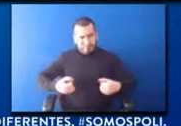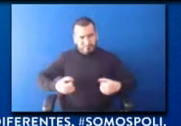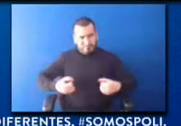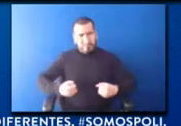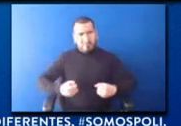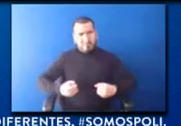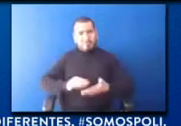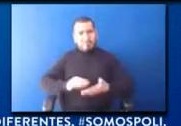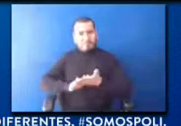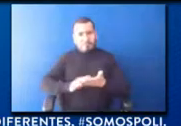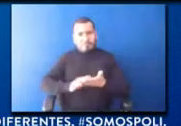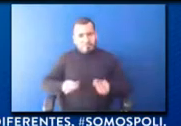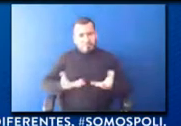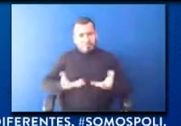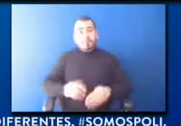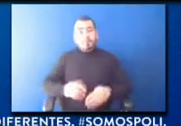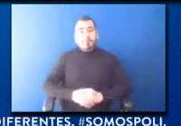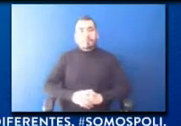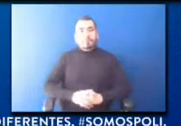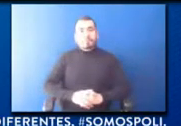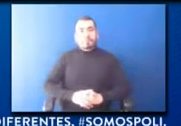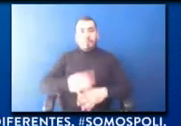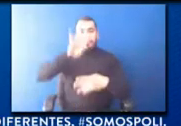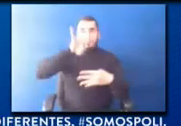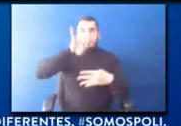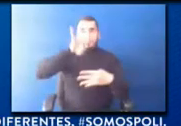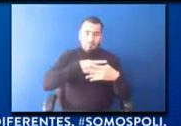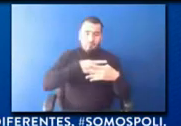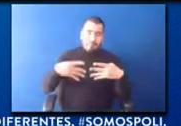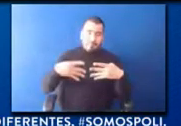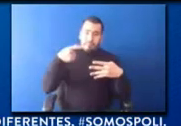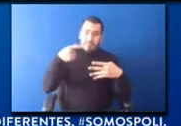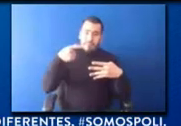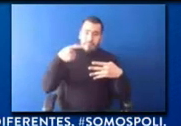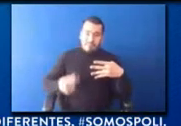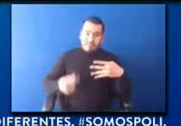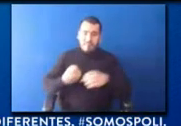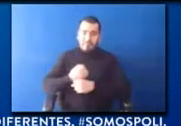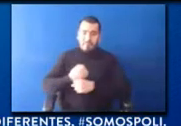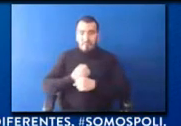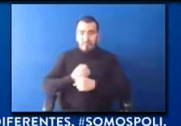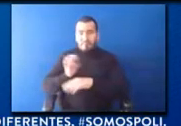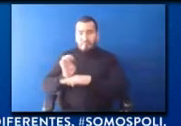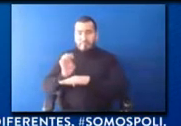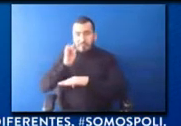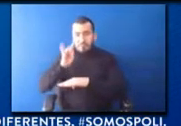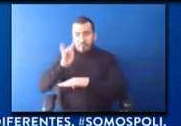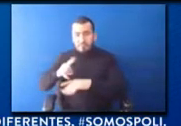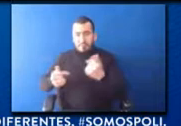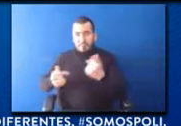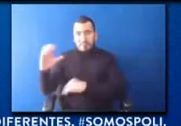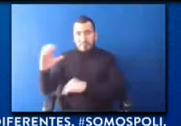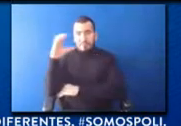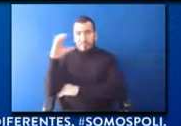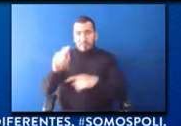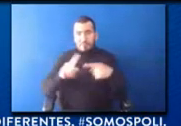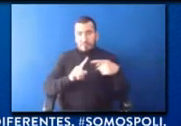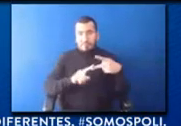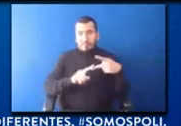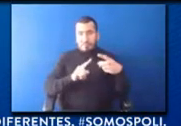La agenda de la superintendencia yo creo que tiene tres elementos que son muy, muy, muy importantes. Y voy a empezar tal vez por el segundo, y